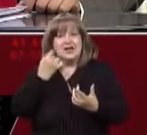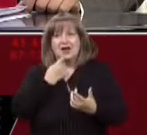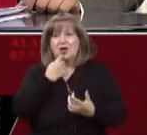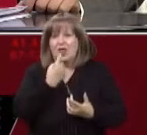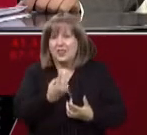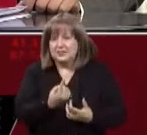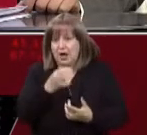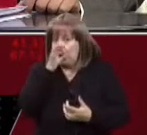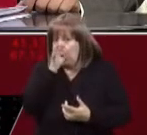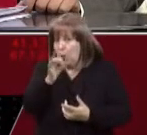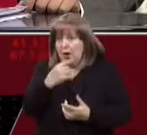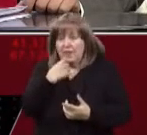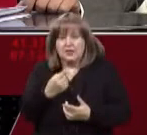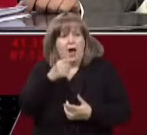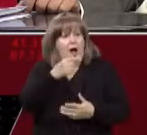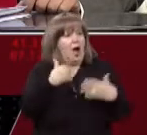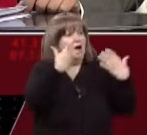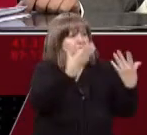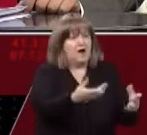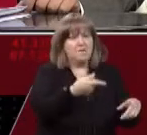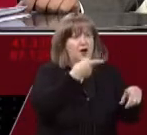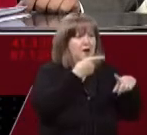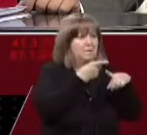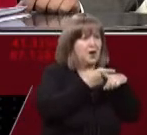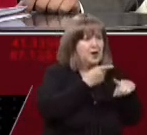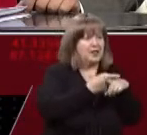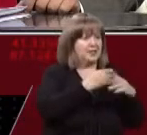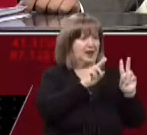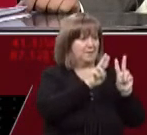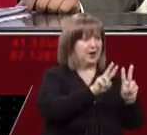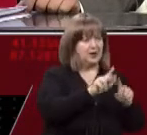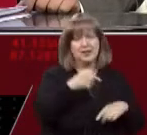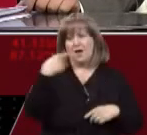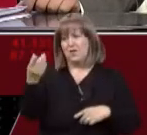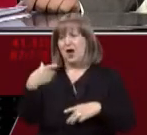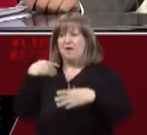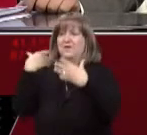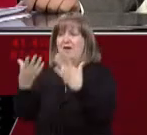no se planteaba, era en todo caso para una charla de café, pero en la realidad